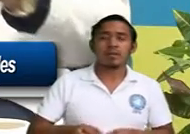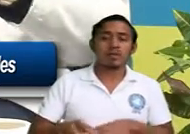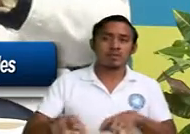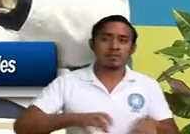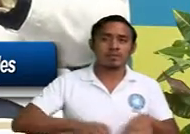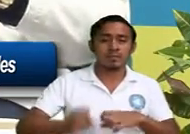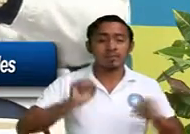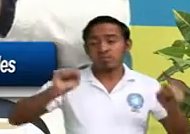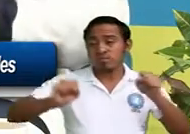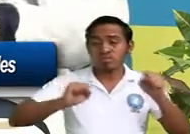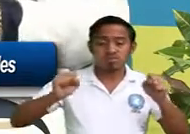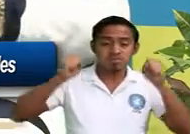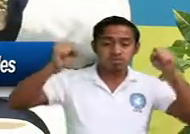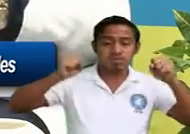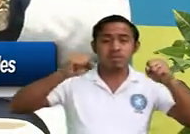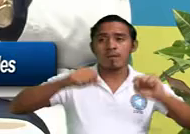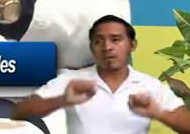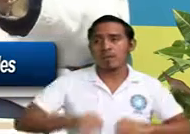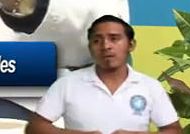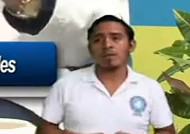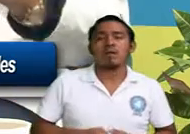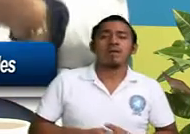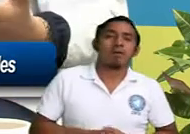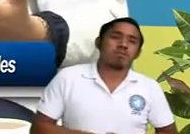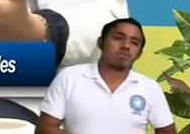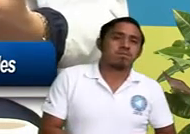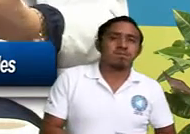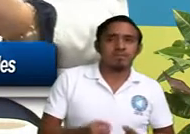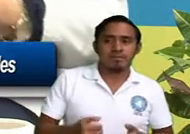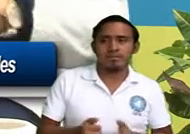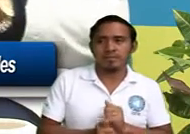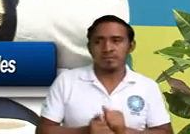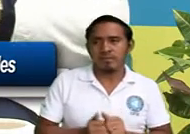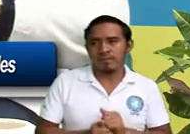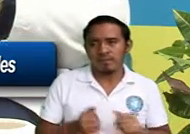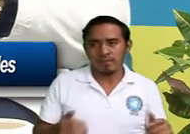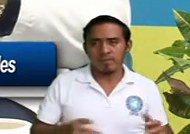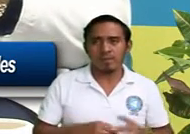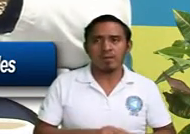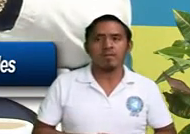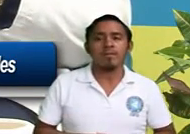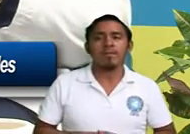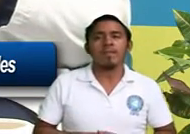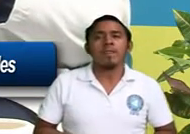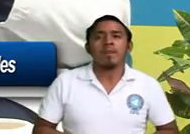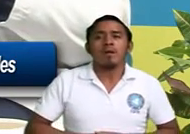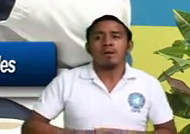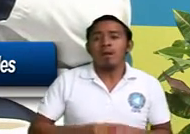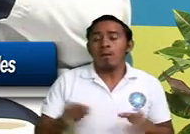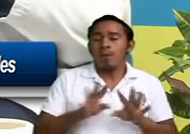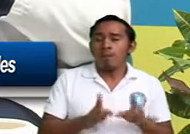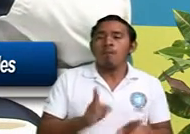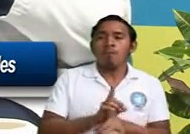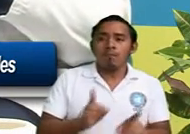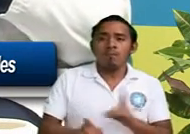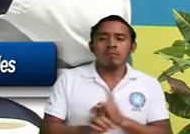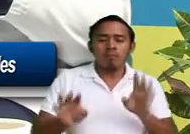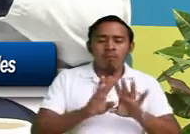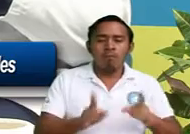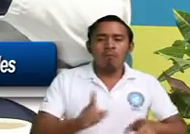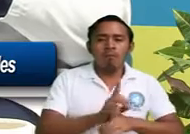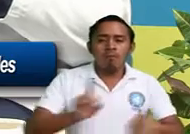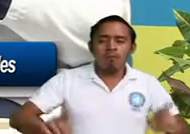muy fuerte puede predisponer a que desencadene contracciones de forma prematura. Entonces, sí se recomienda que la